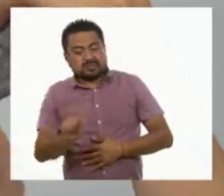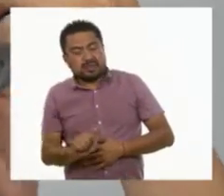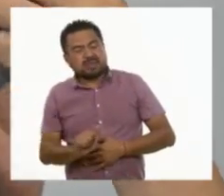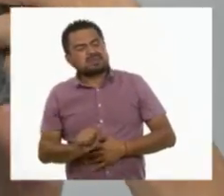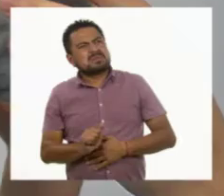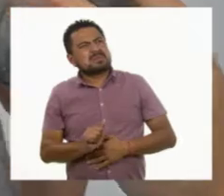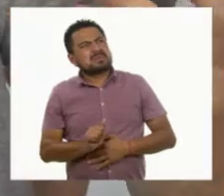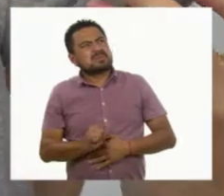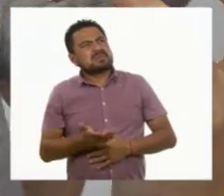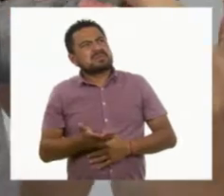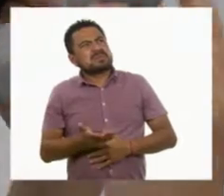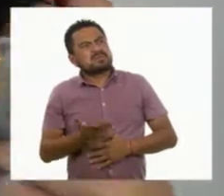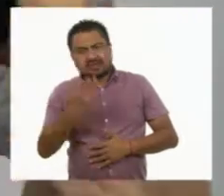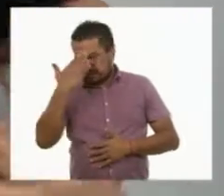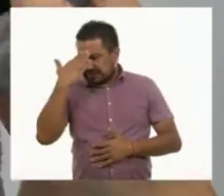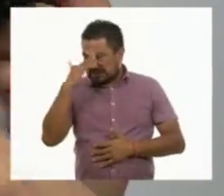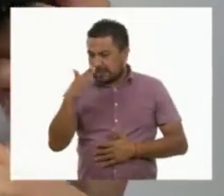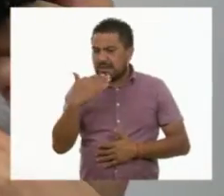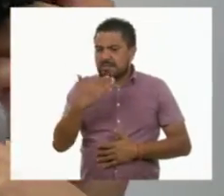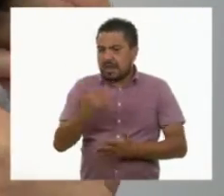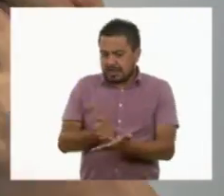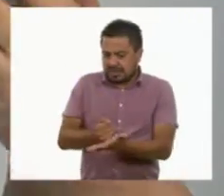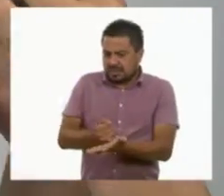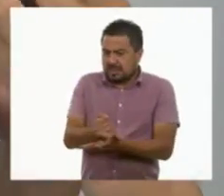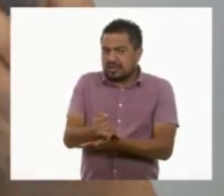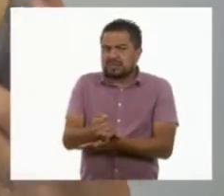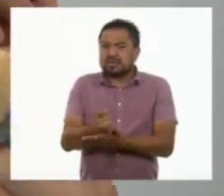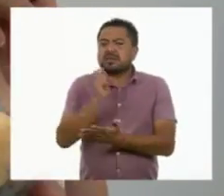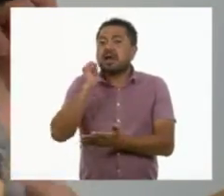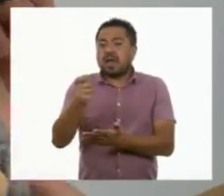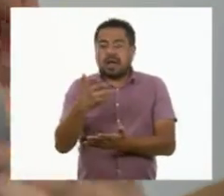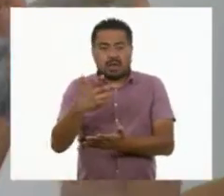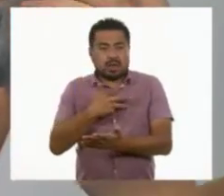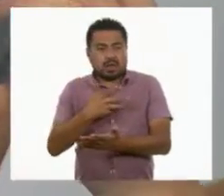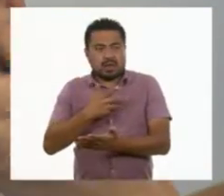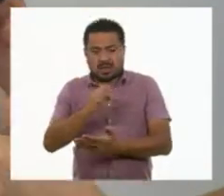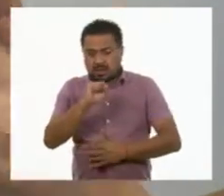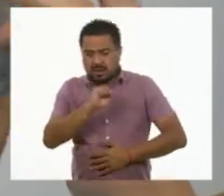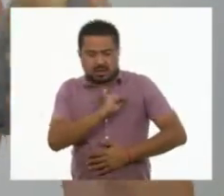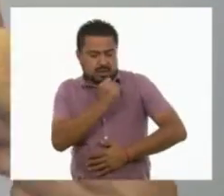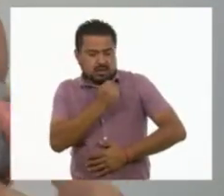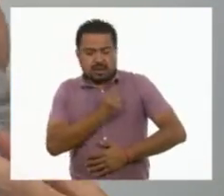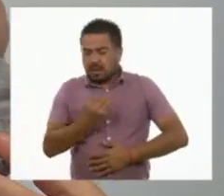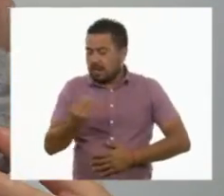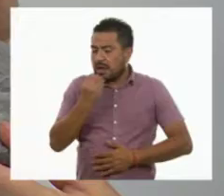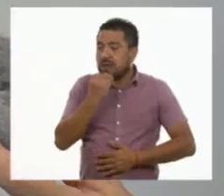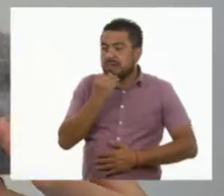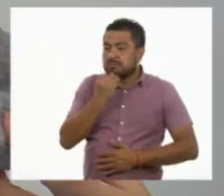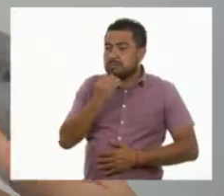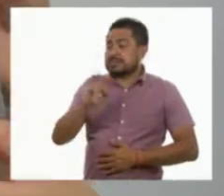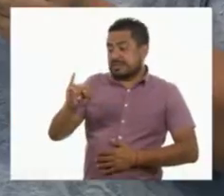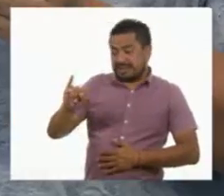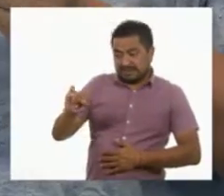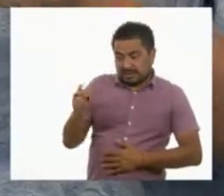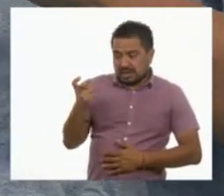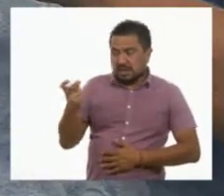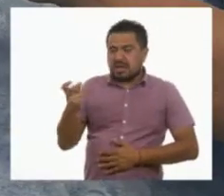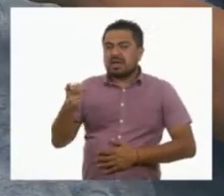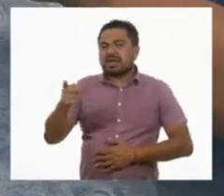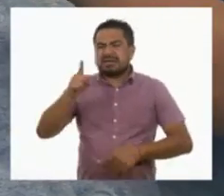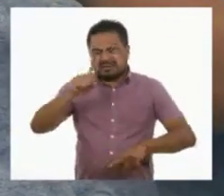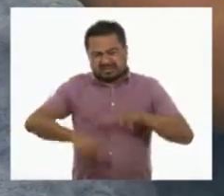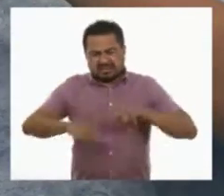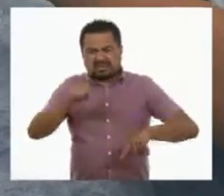Después, saber que una buena decisión es tener una alimentación sana. Sí, eso. Dejar de